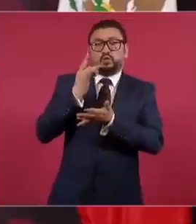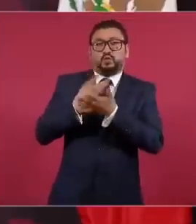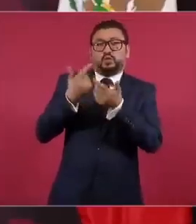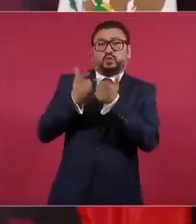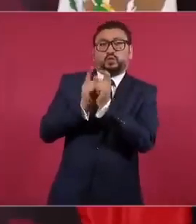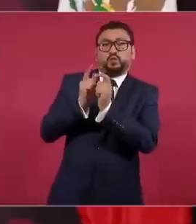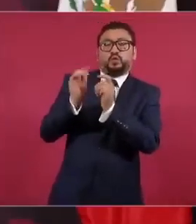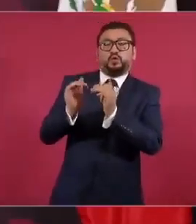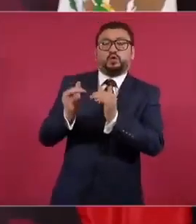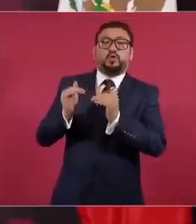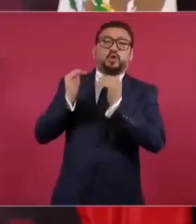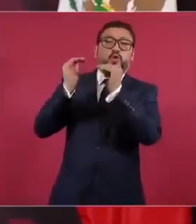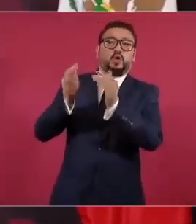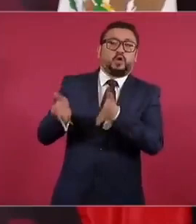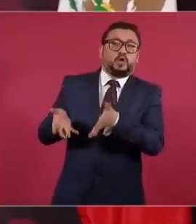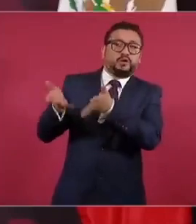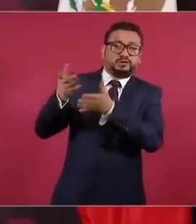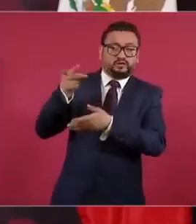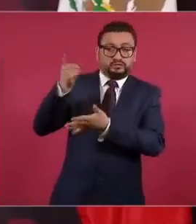de las élites.